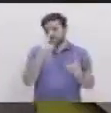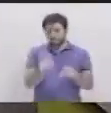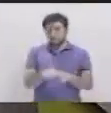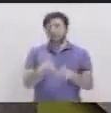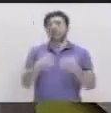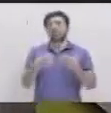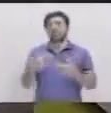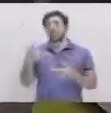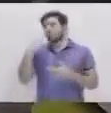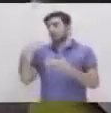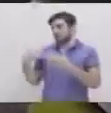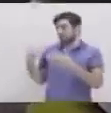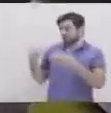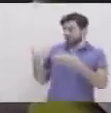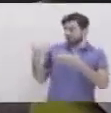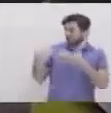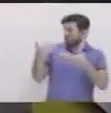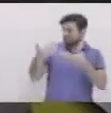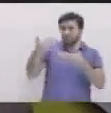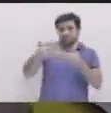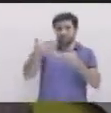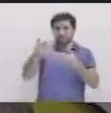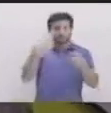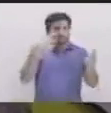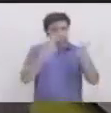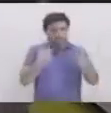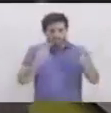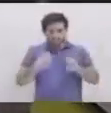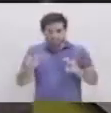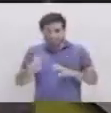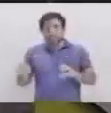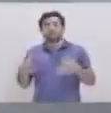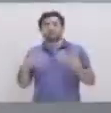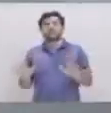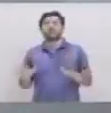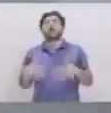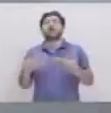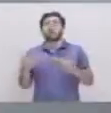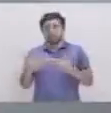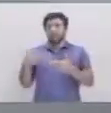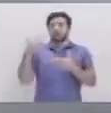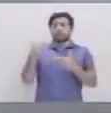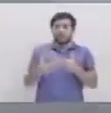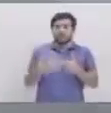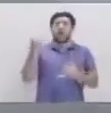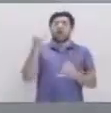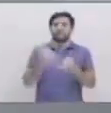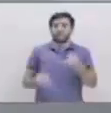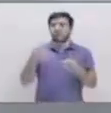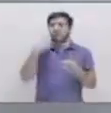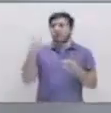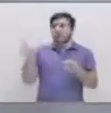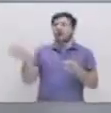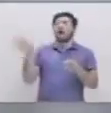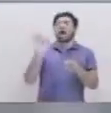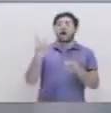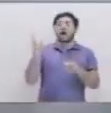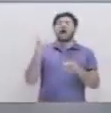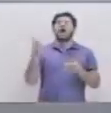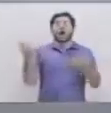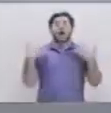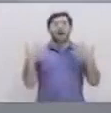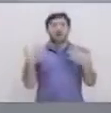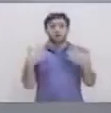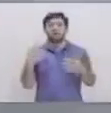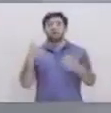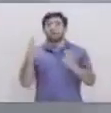posible. Entonces, a través de diferentes estudios que se dieron, posteriormente se llevó a la conclusión de que el calor